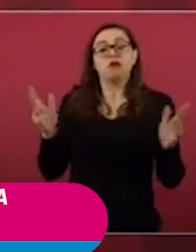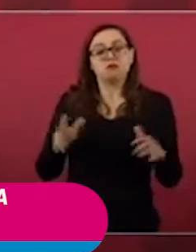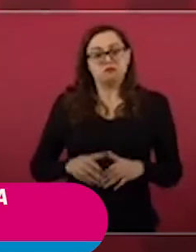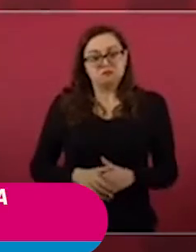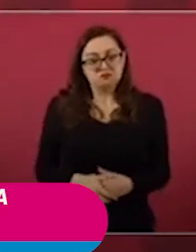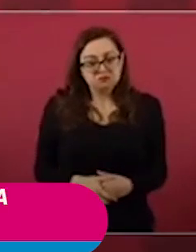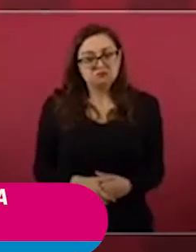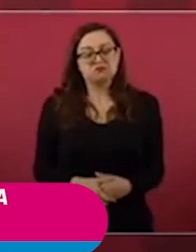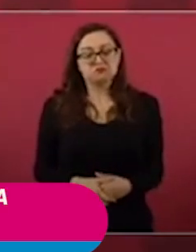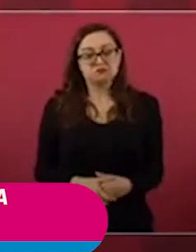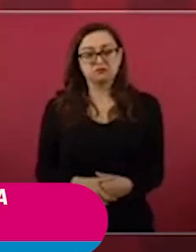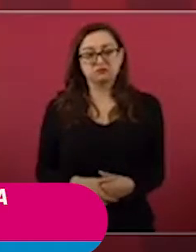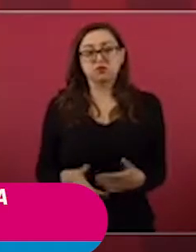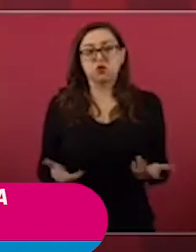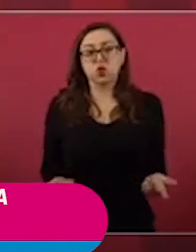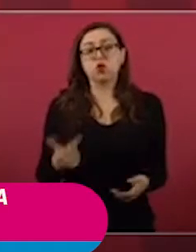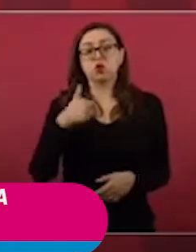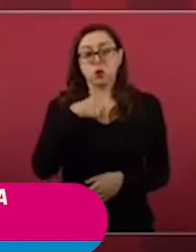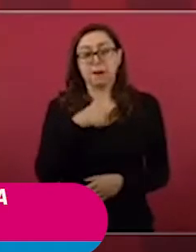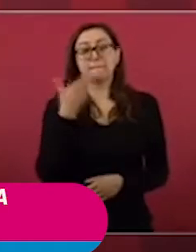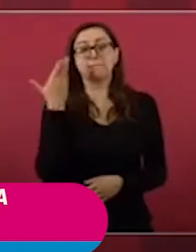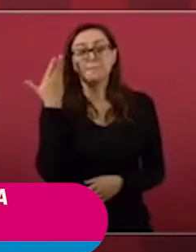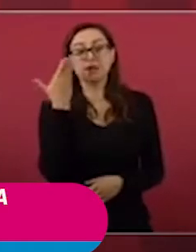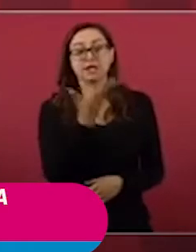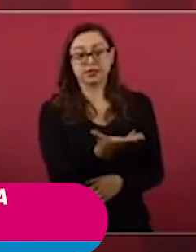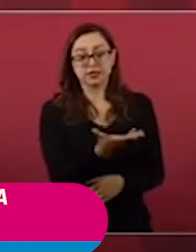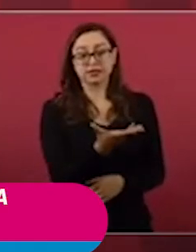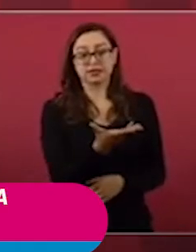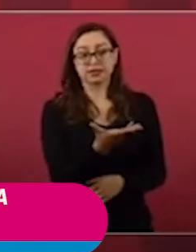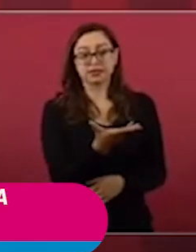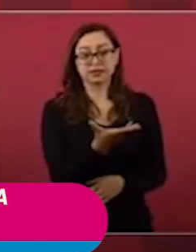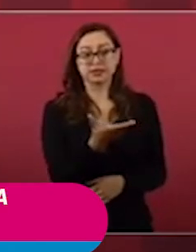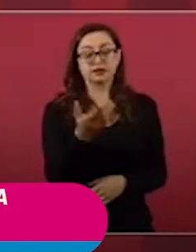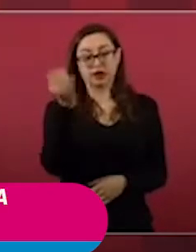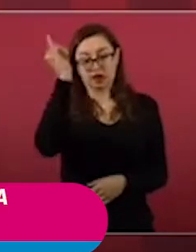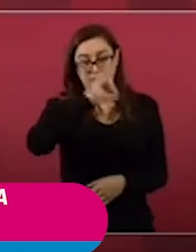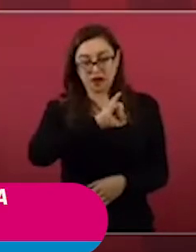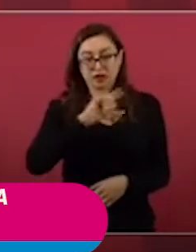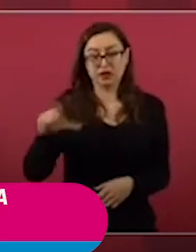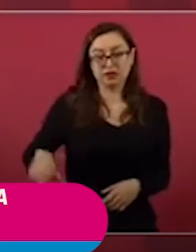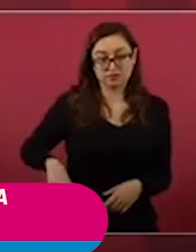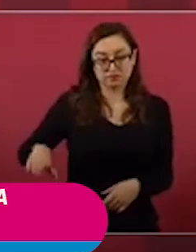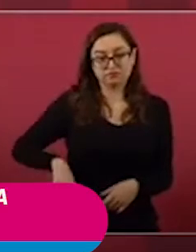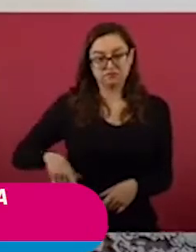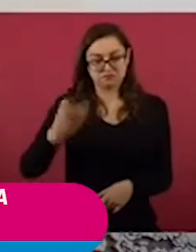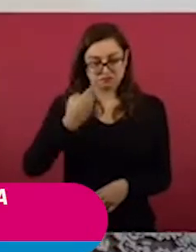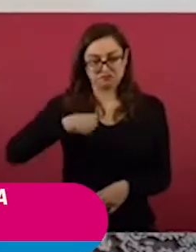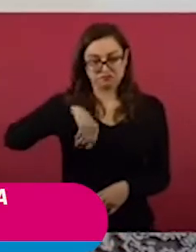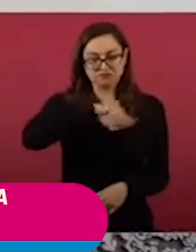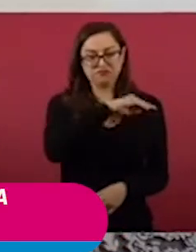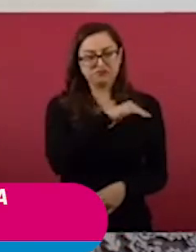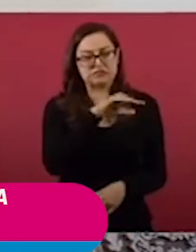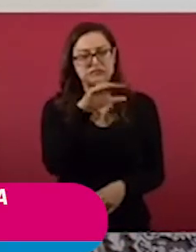y le pedí a la jefa de gobierno